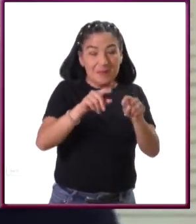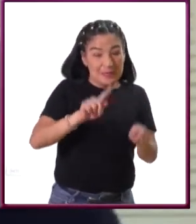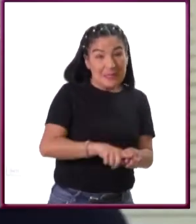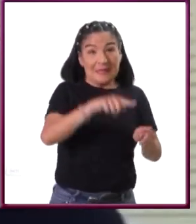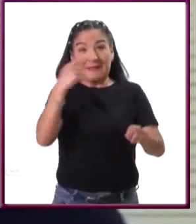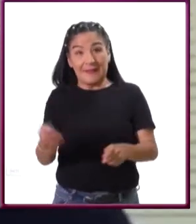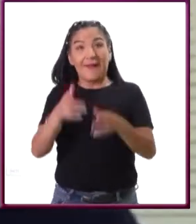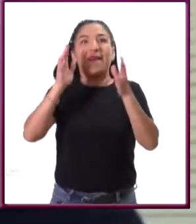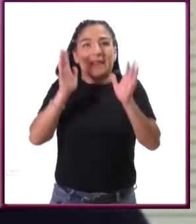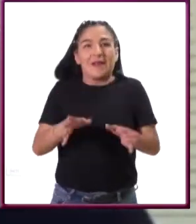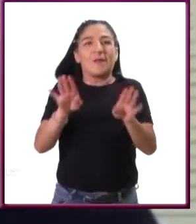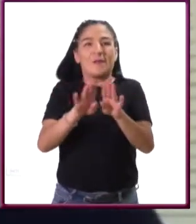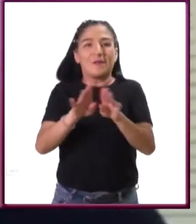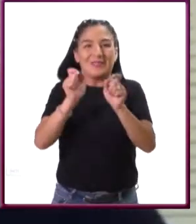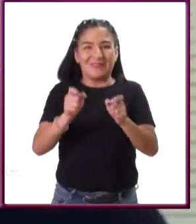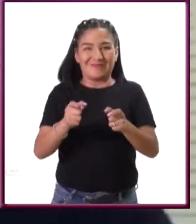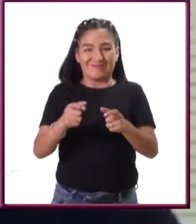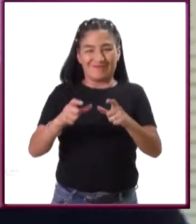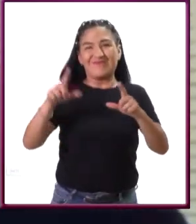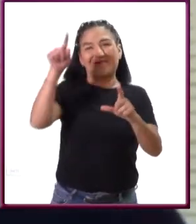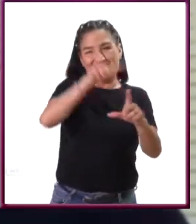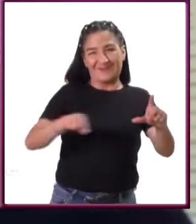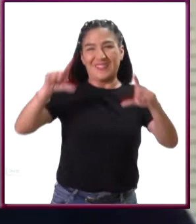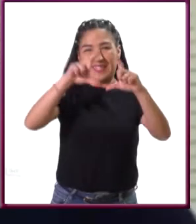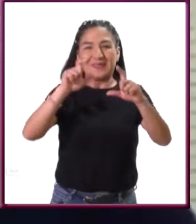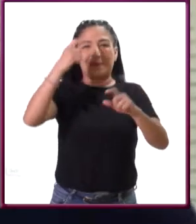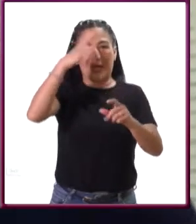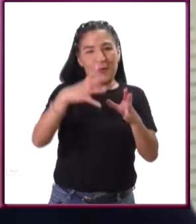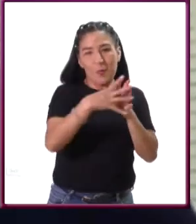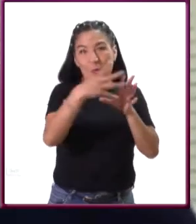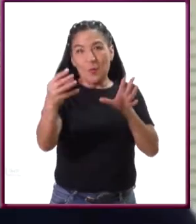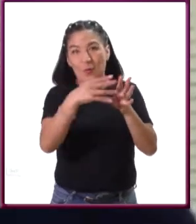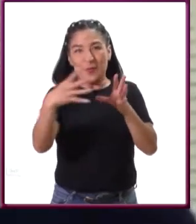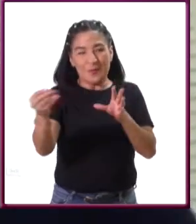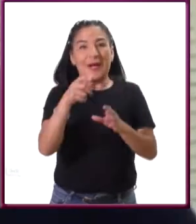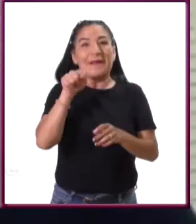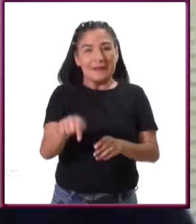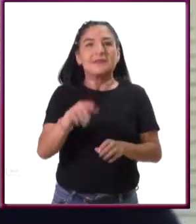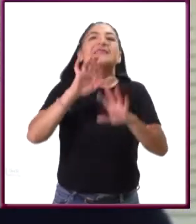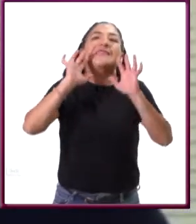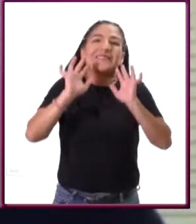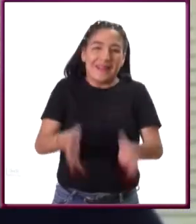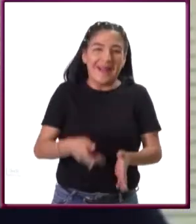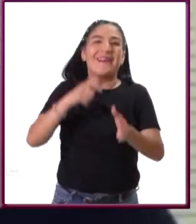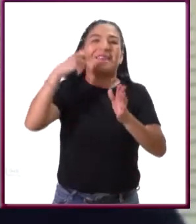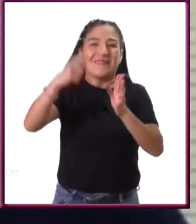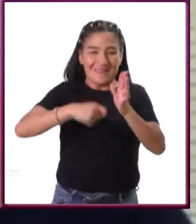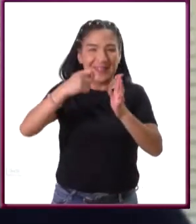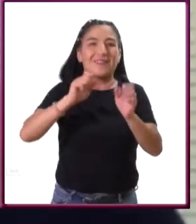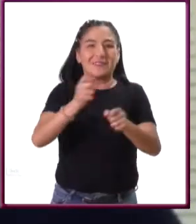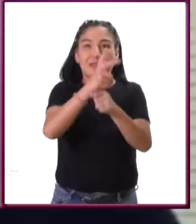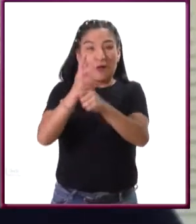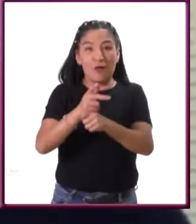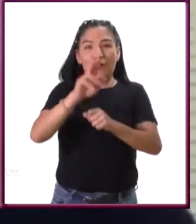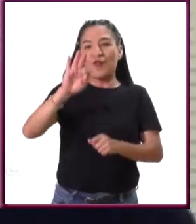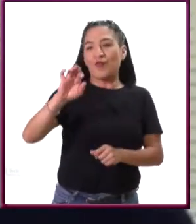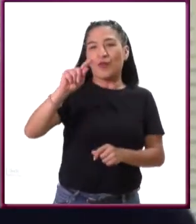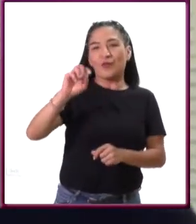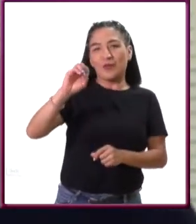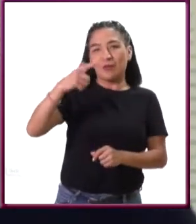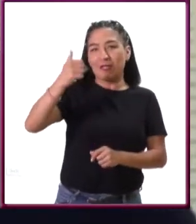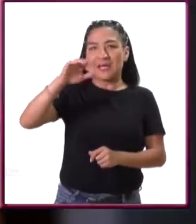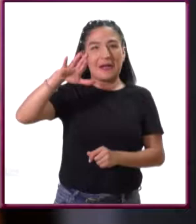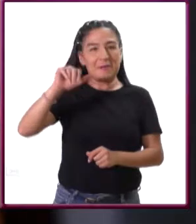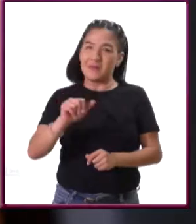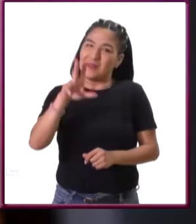como decía yo, estas cintas magnéticas, ahí sí ya tenemos un video tal cual, porque ya no son los fotogramas, ya es la